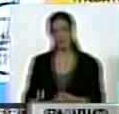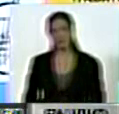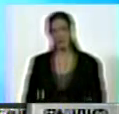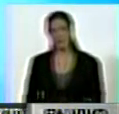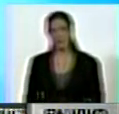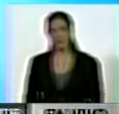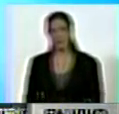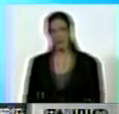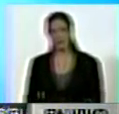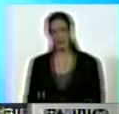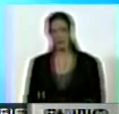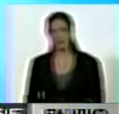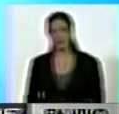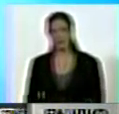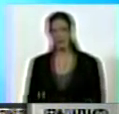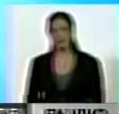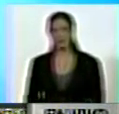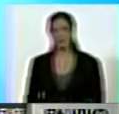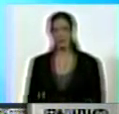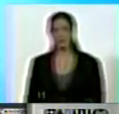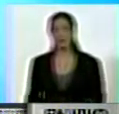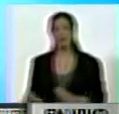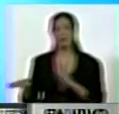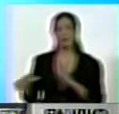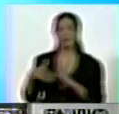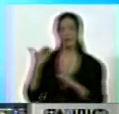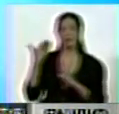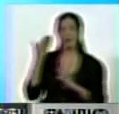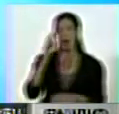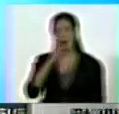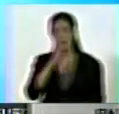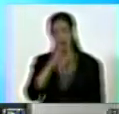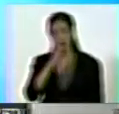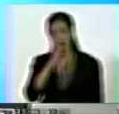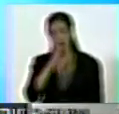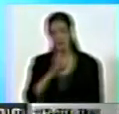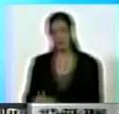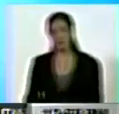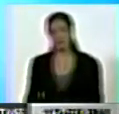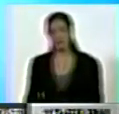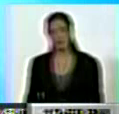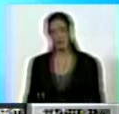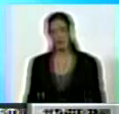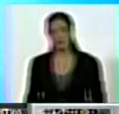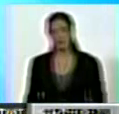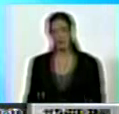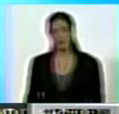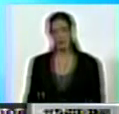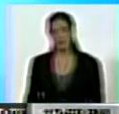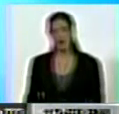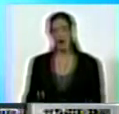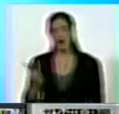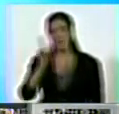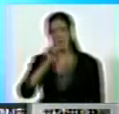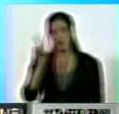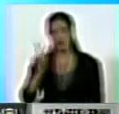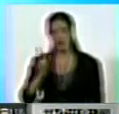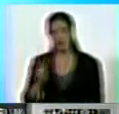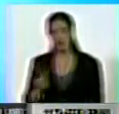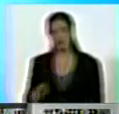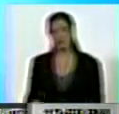El extracto de la comunicación que envía el banco en Irak a la República, a nuestra